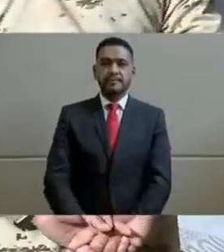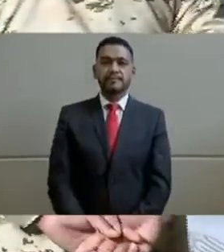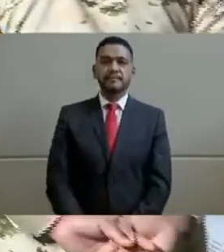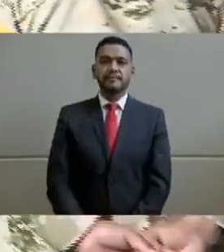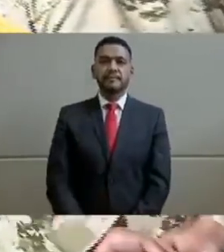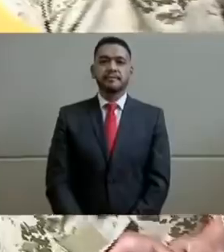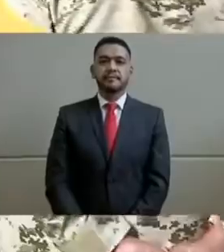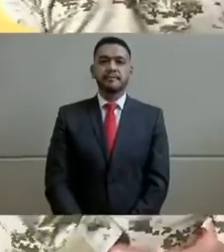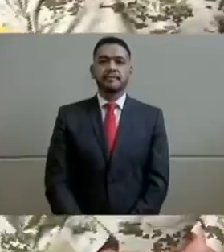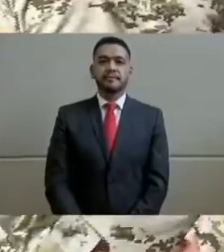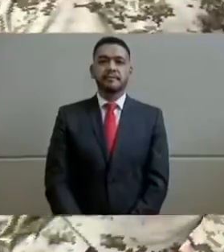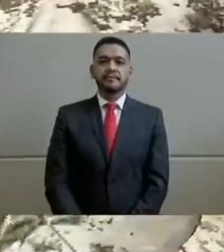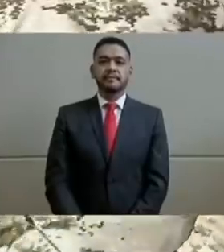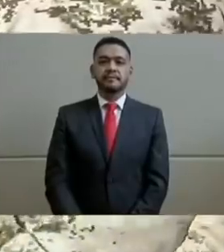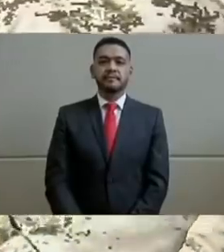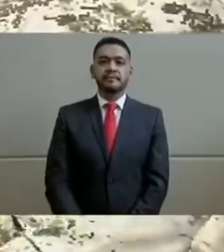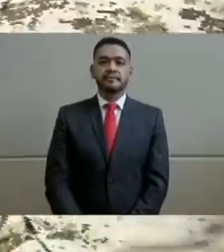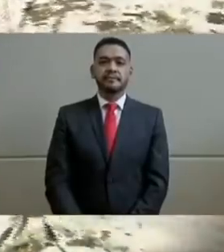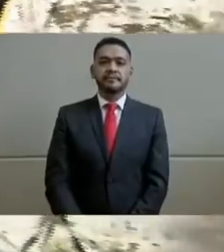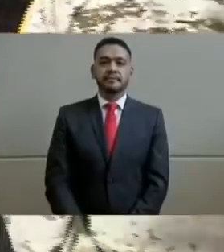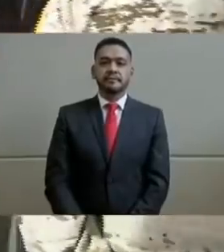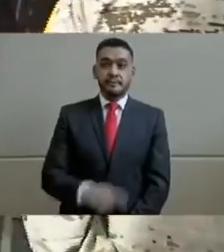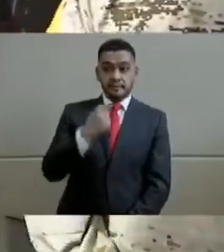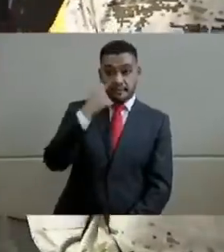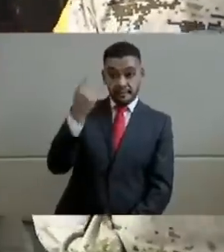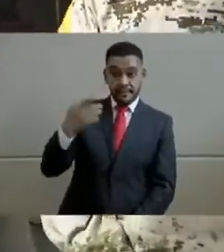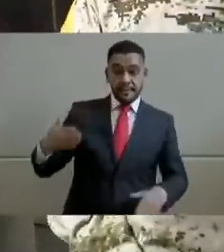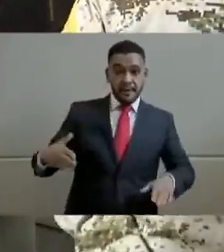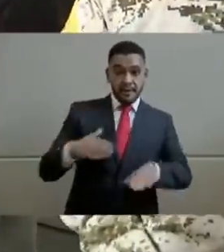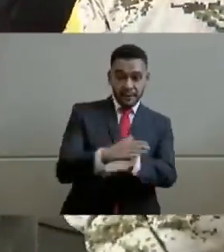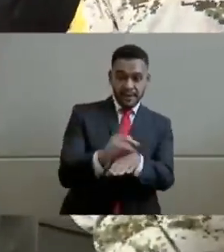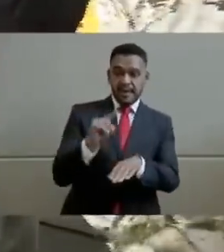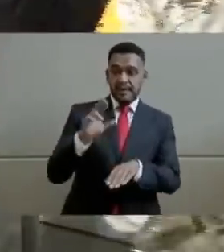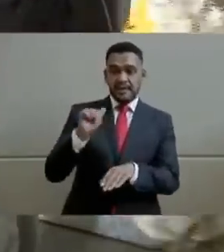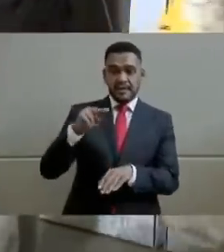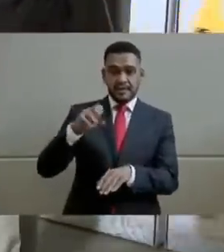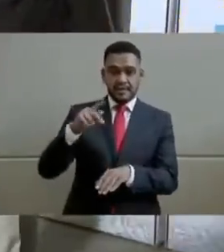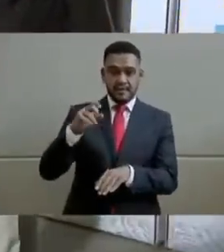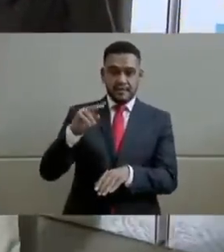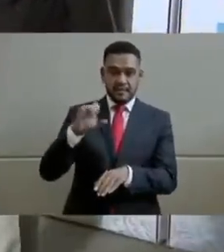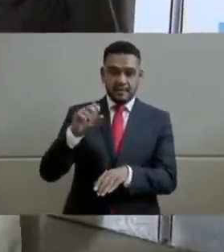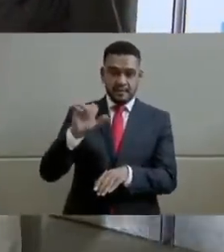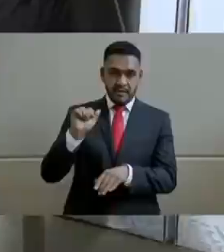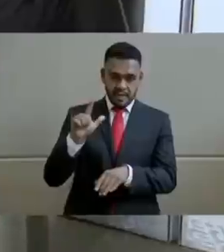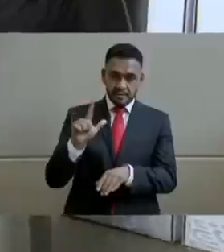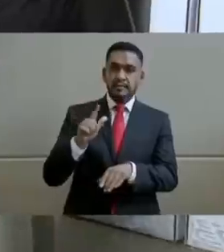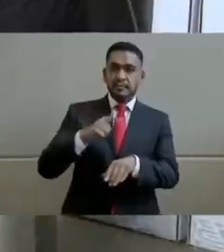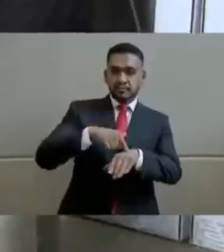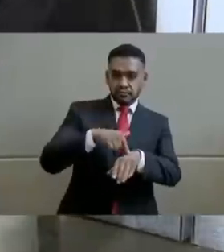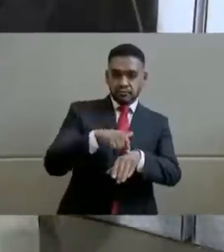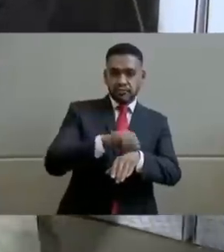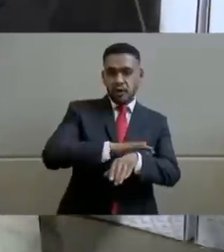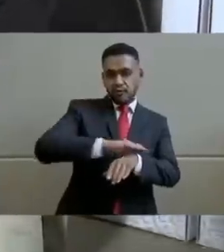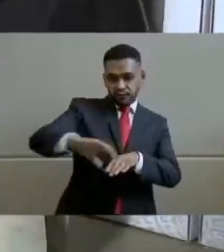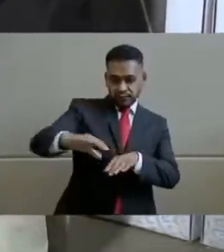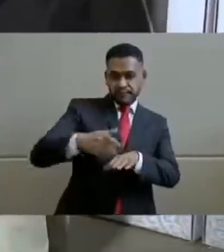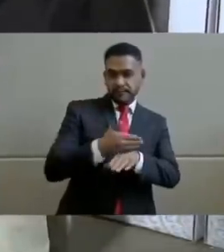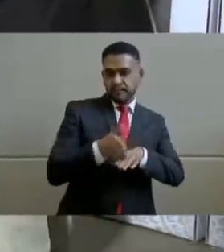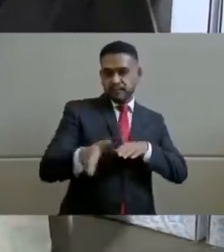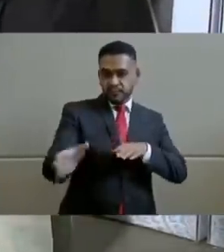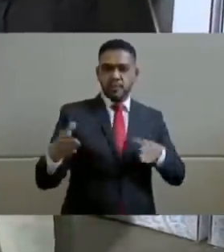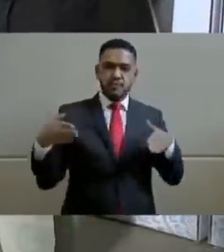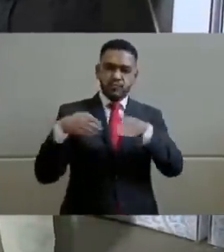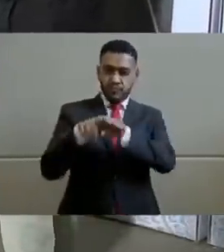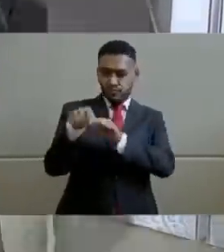se aprecia, este es el entronque de Laguna de Chapala con la Transpeninsular, hacia aquí nos iríamos hacia Guerrero Negro. Y esta es parte de la